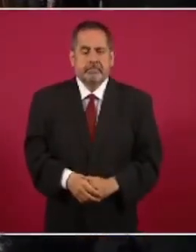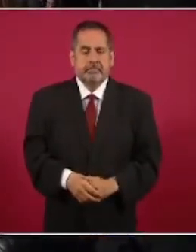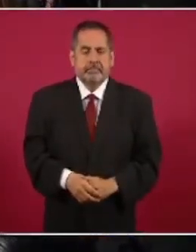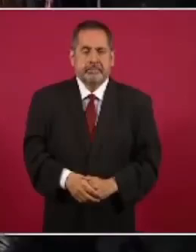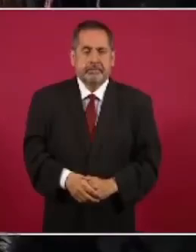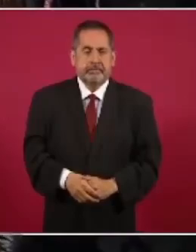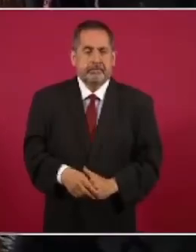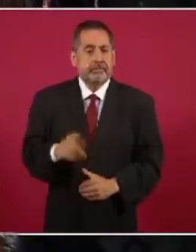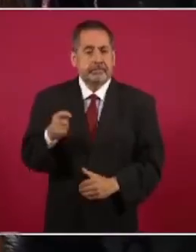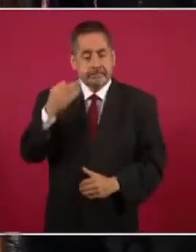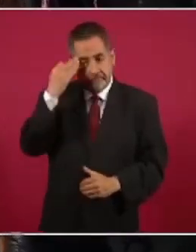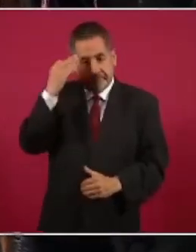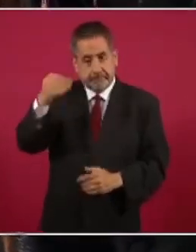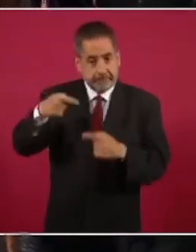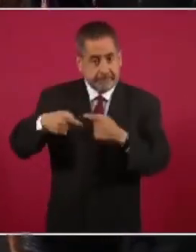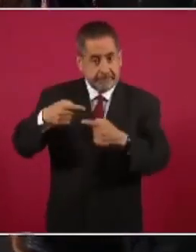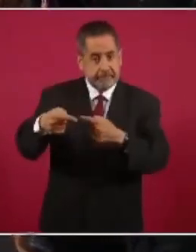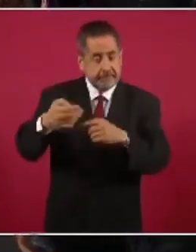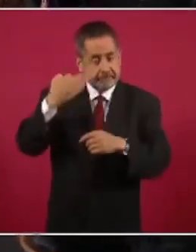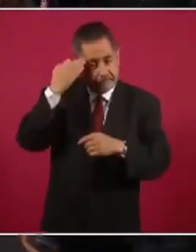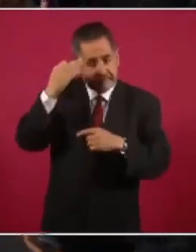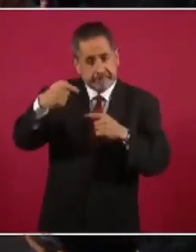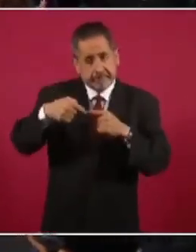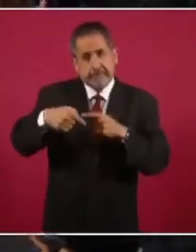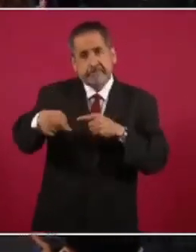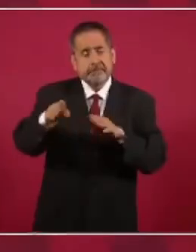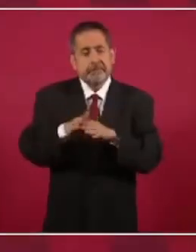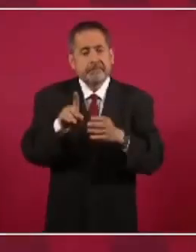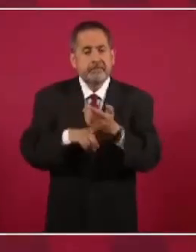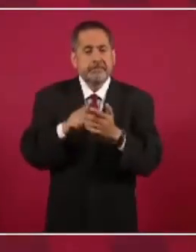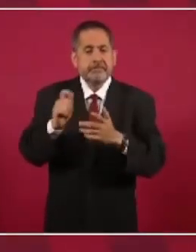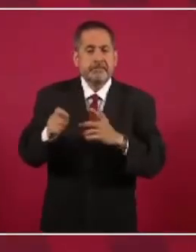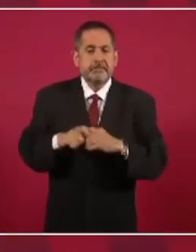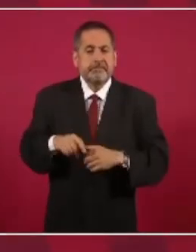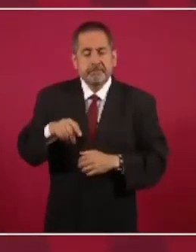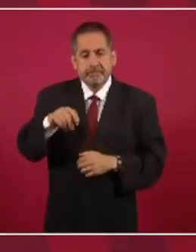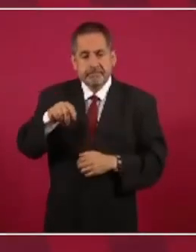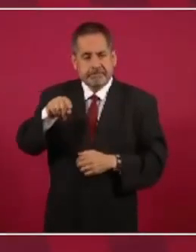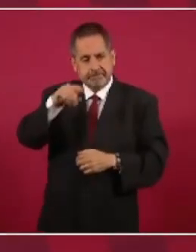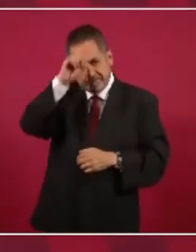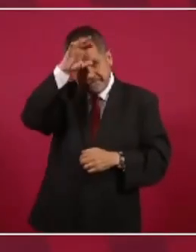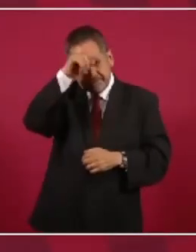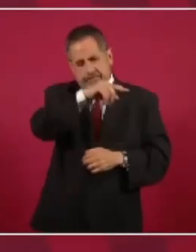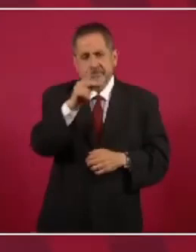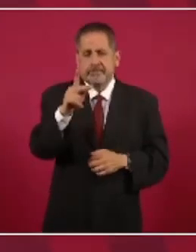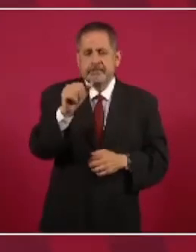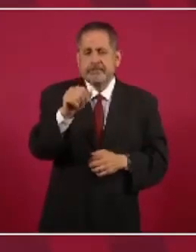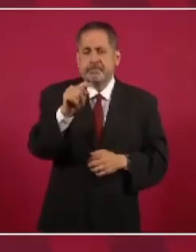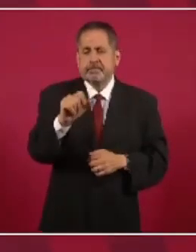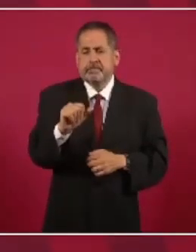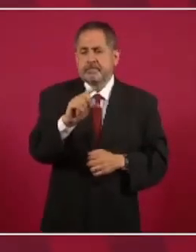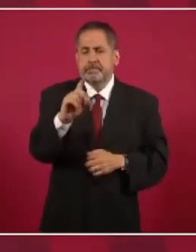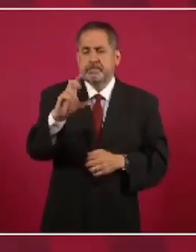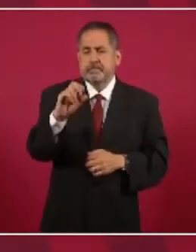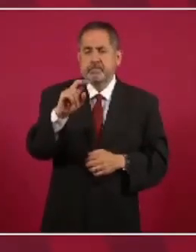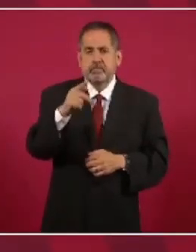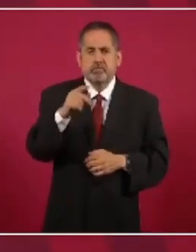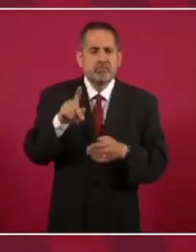Más que lleva tiempo, en el caso de los mineros de pasta de concho, calculamos que el